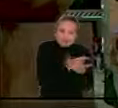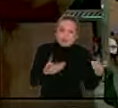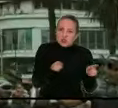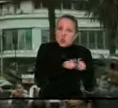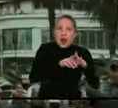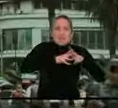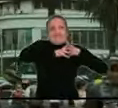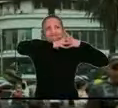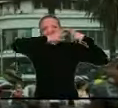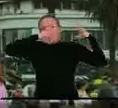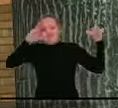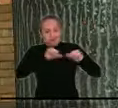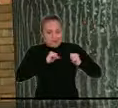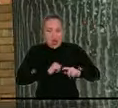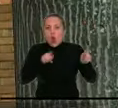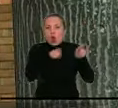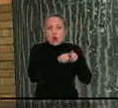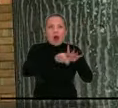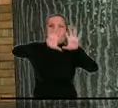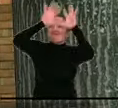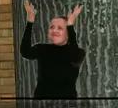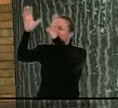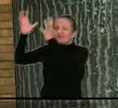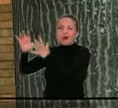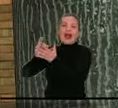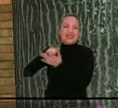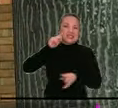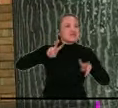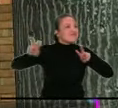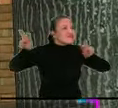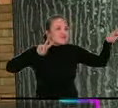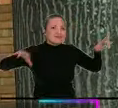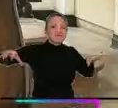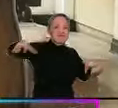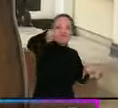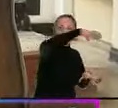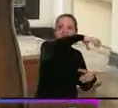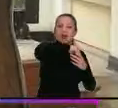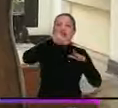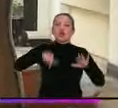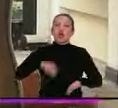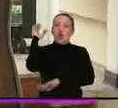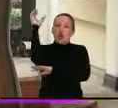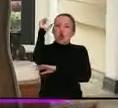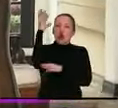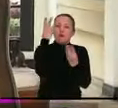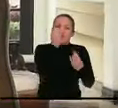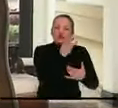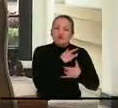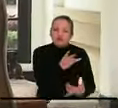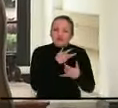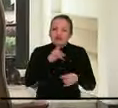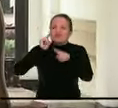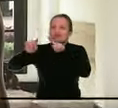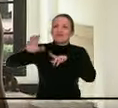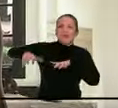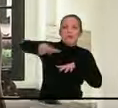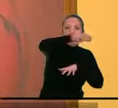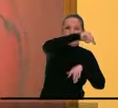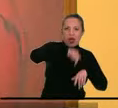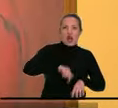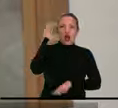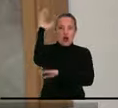obras. Muestra de ello son las calles y museos de Colombia, en los que se albergan grandes colecciones que donó en diferentes lugares del